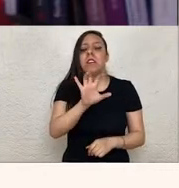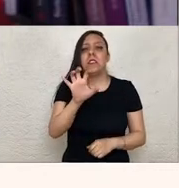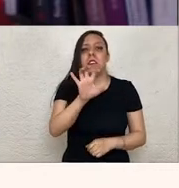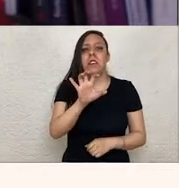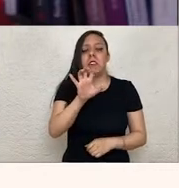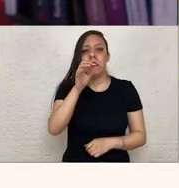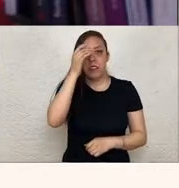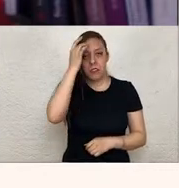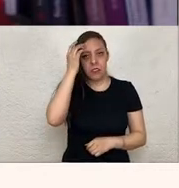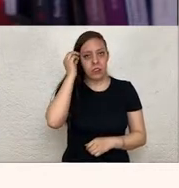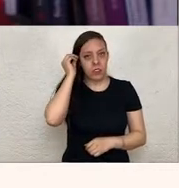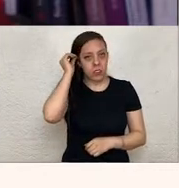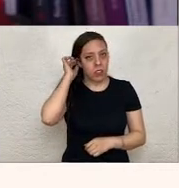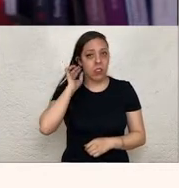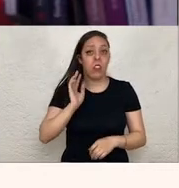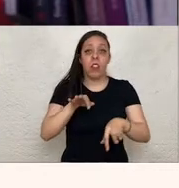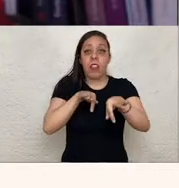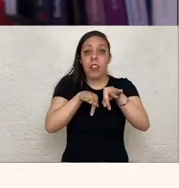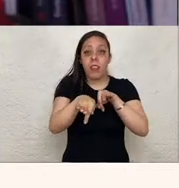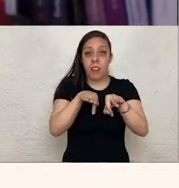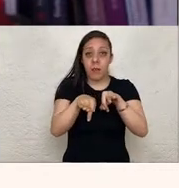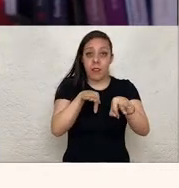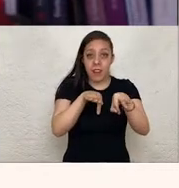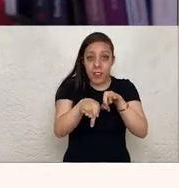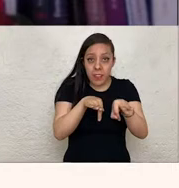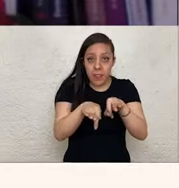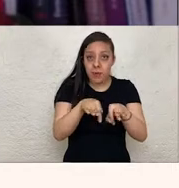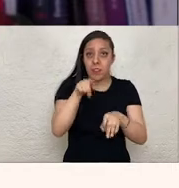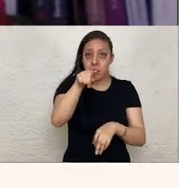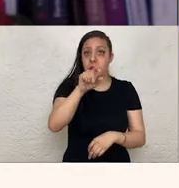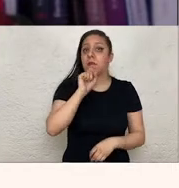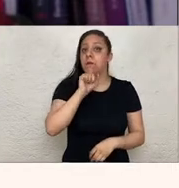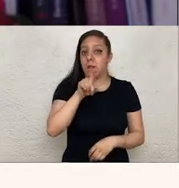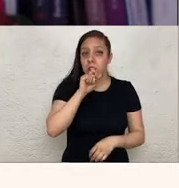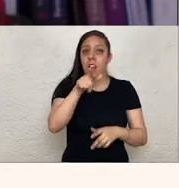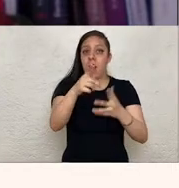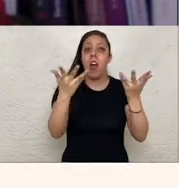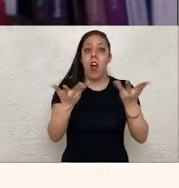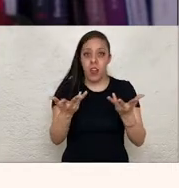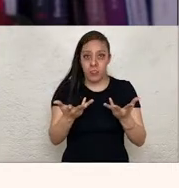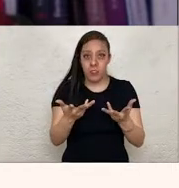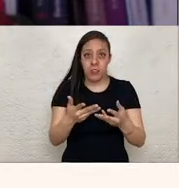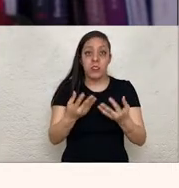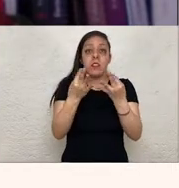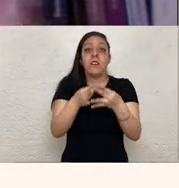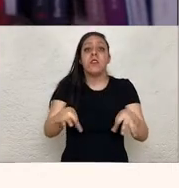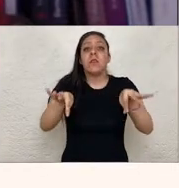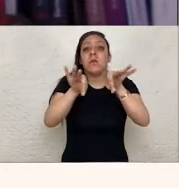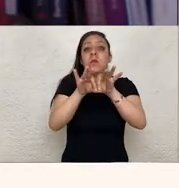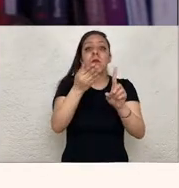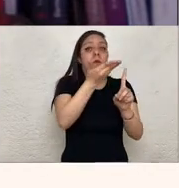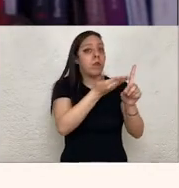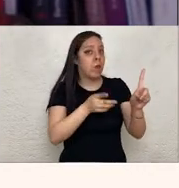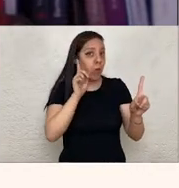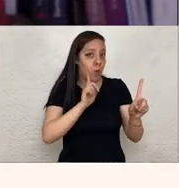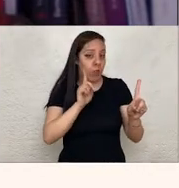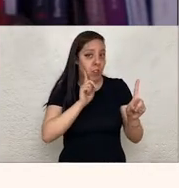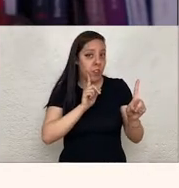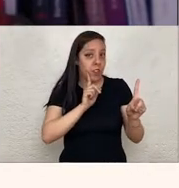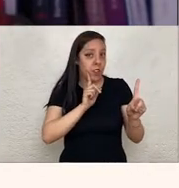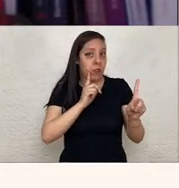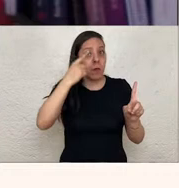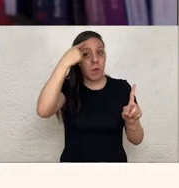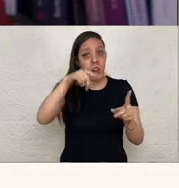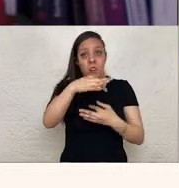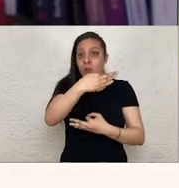hizo Margot Glantz, en el sentido de ubicar, tú también lo haces, la importancia de Malintzin en toda esta